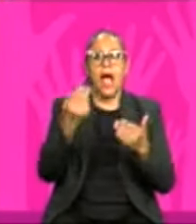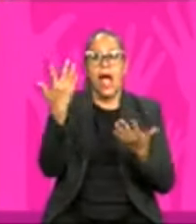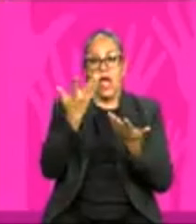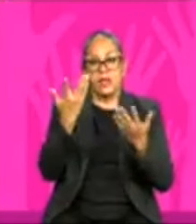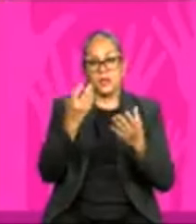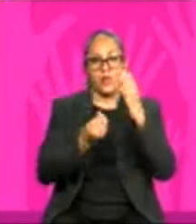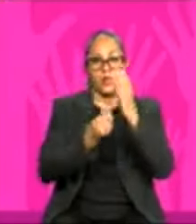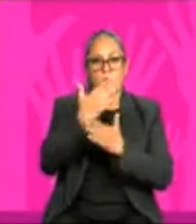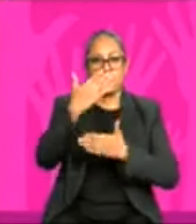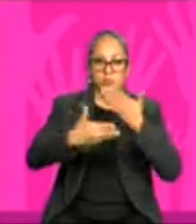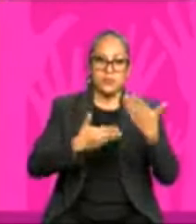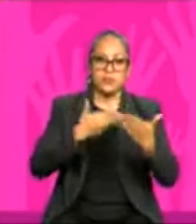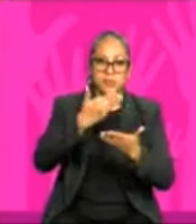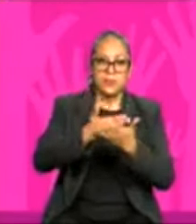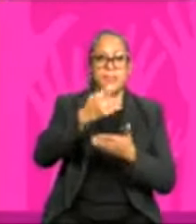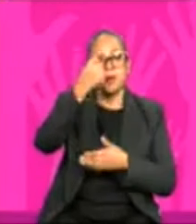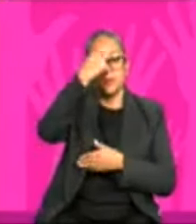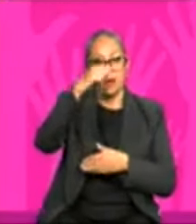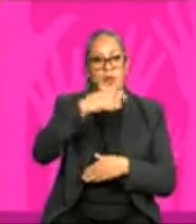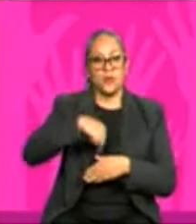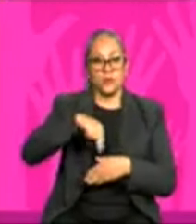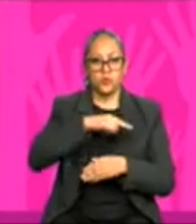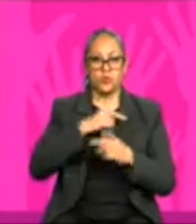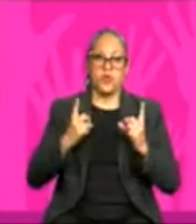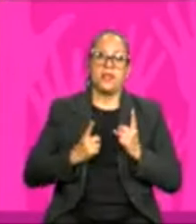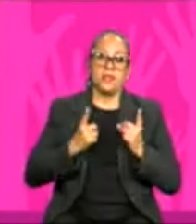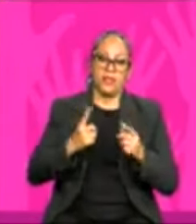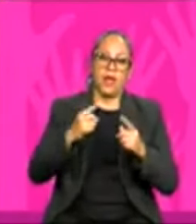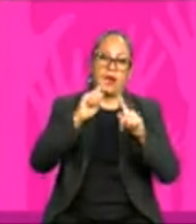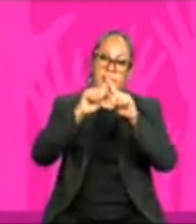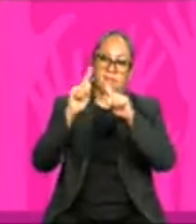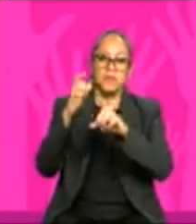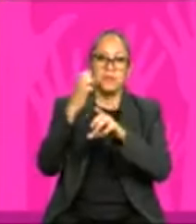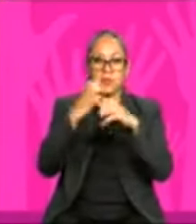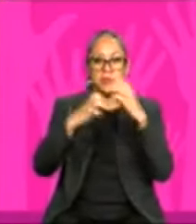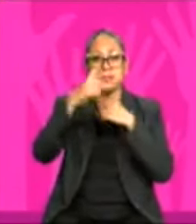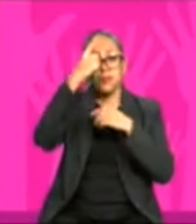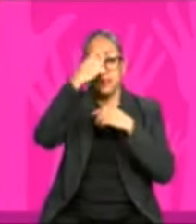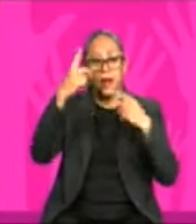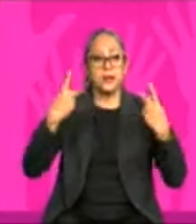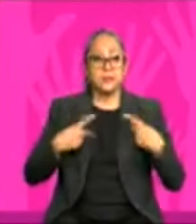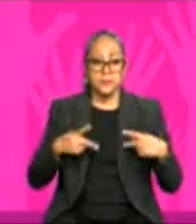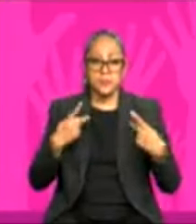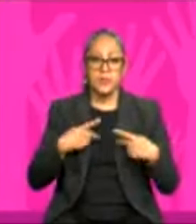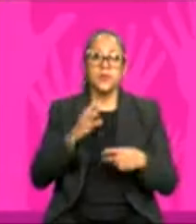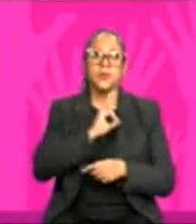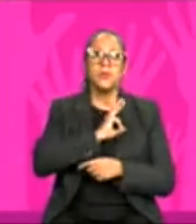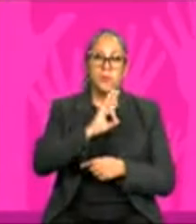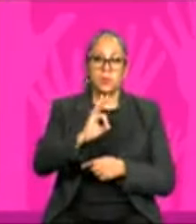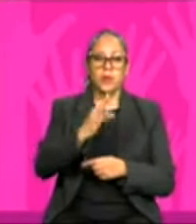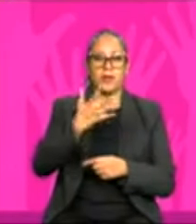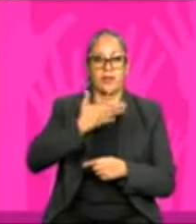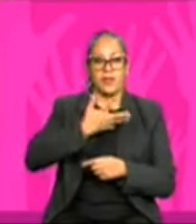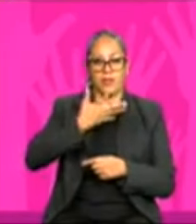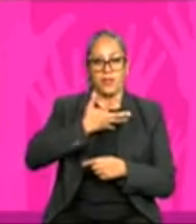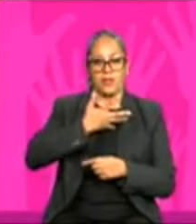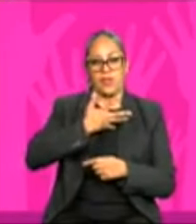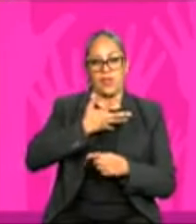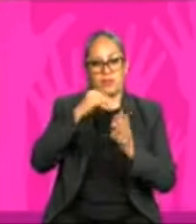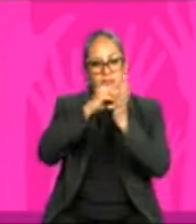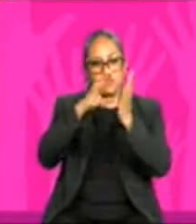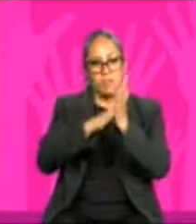servicios de salud en la que podemos otorgar las facilidades para que las y los morelenses puedan tener un expediente